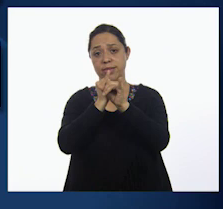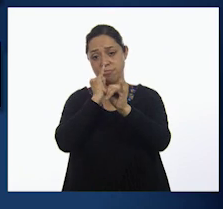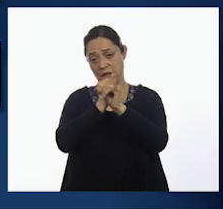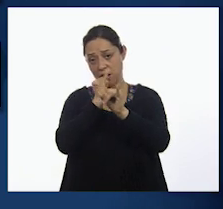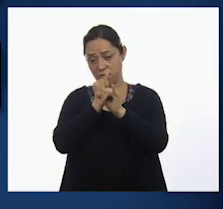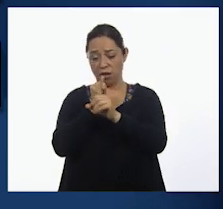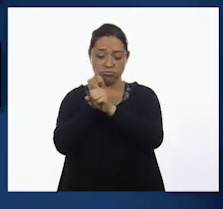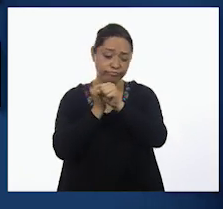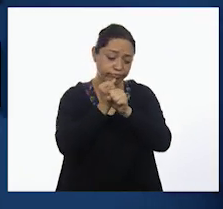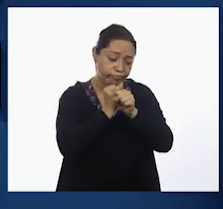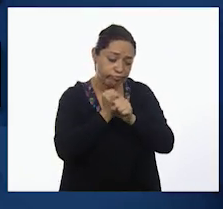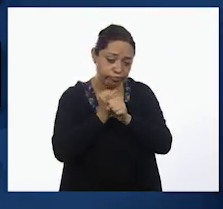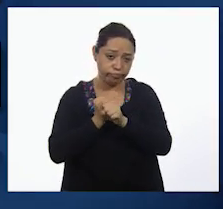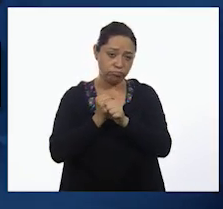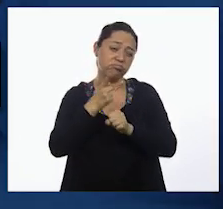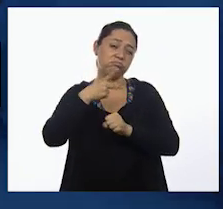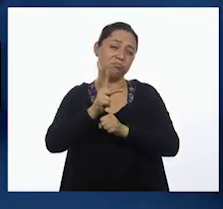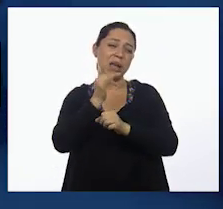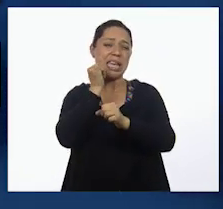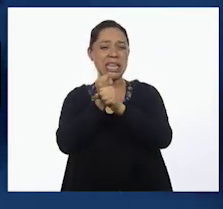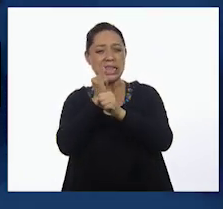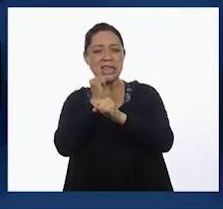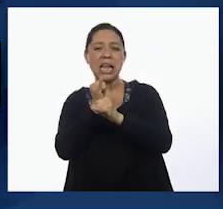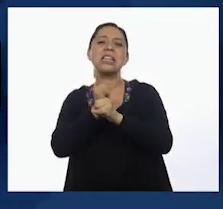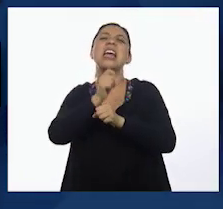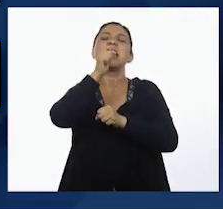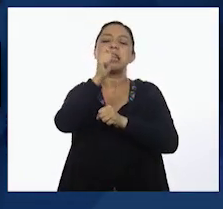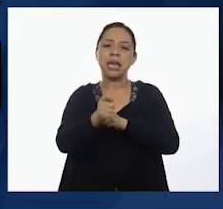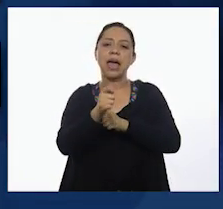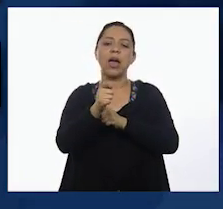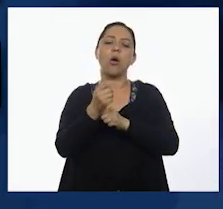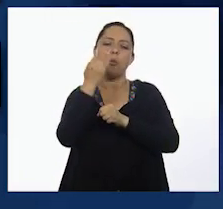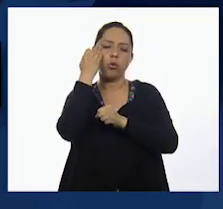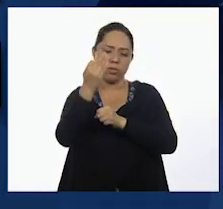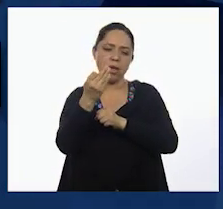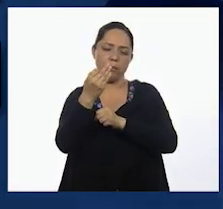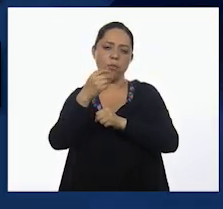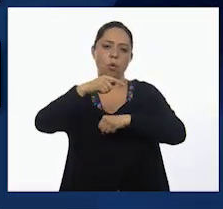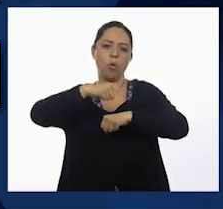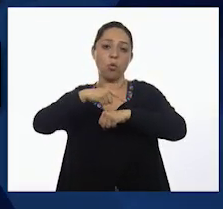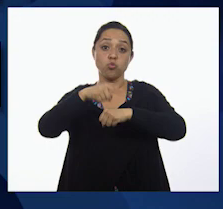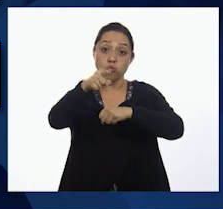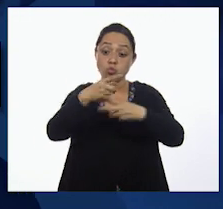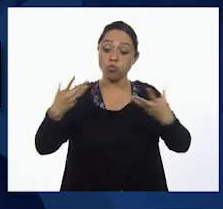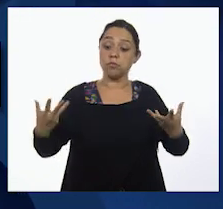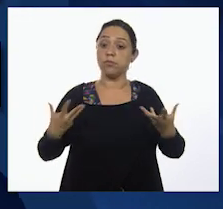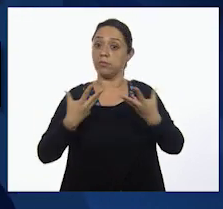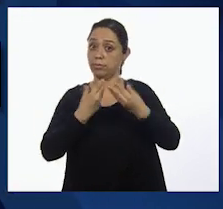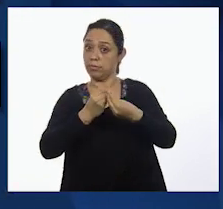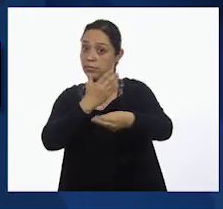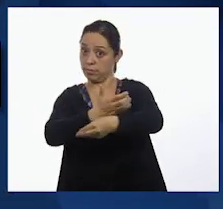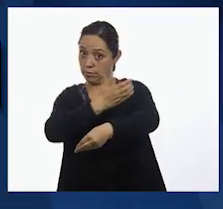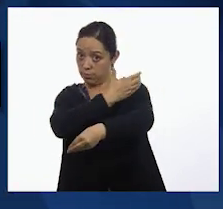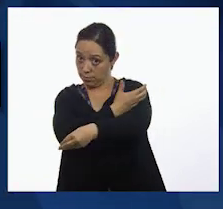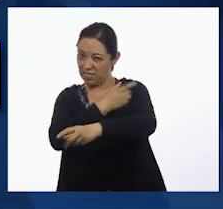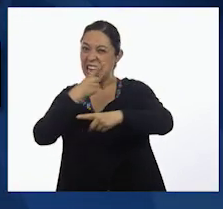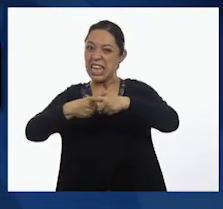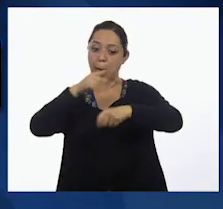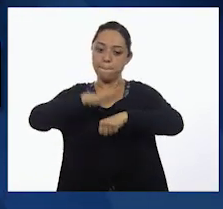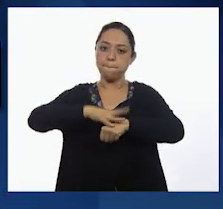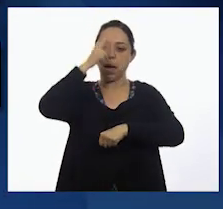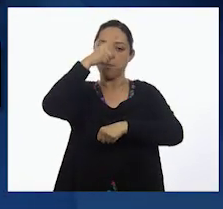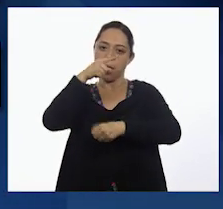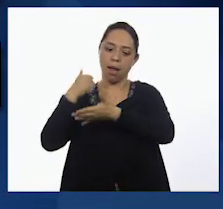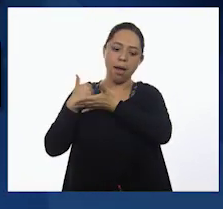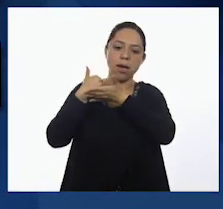pero en internet pues también yo te sugiero que sea un tiempo prudente, que estés acompañado de alguien también mayor que pueda orientarte